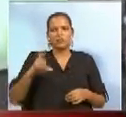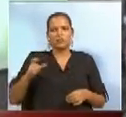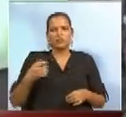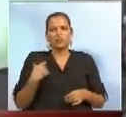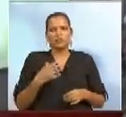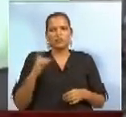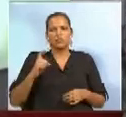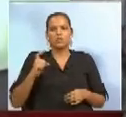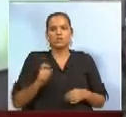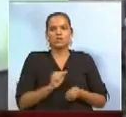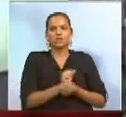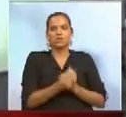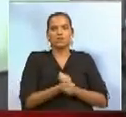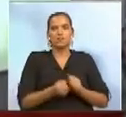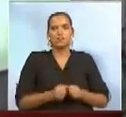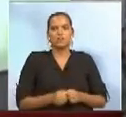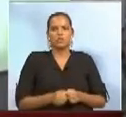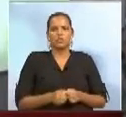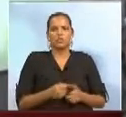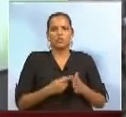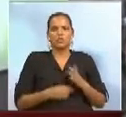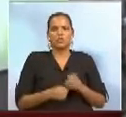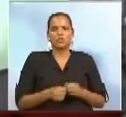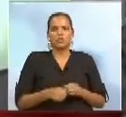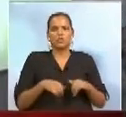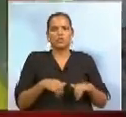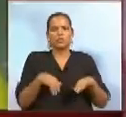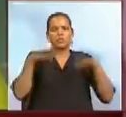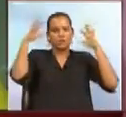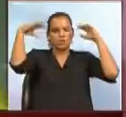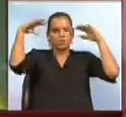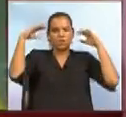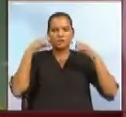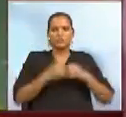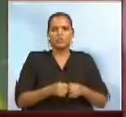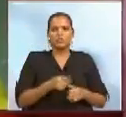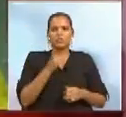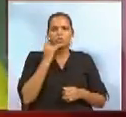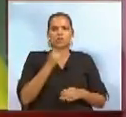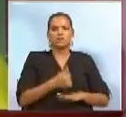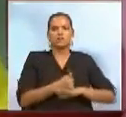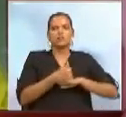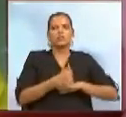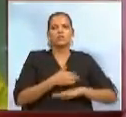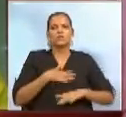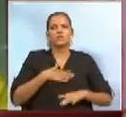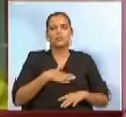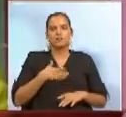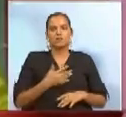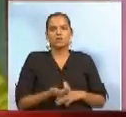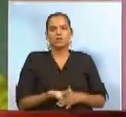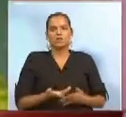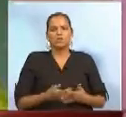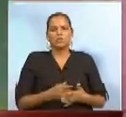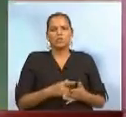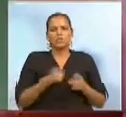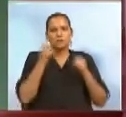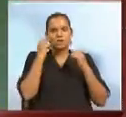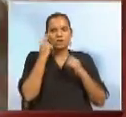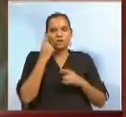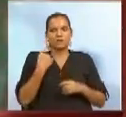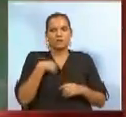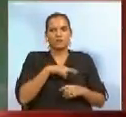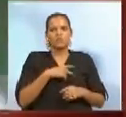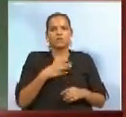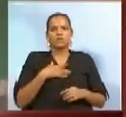que nos solucionen este problema. Y es de inmediato porque la lluvia va a seguir. No, porque se le pide a la autoridad que tenga más preocupación por